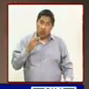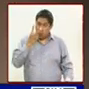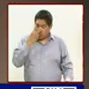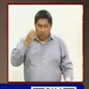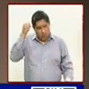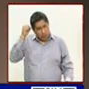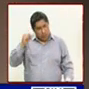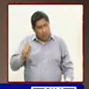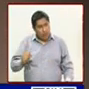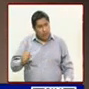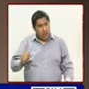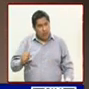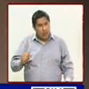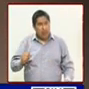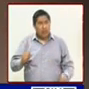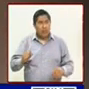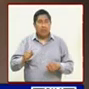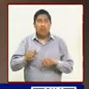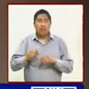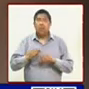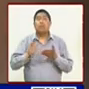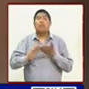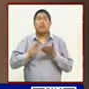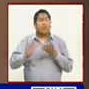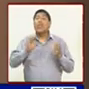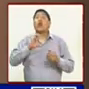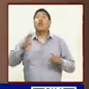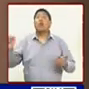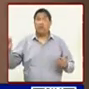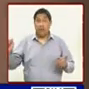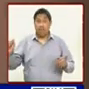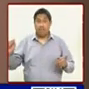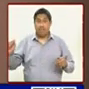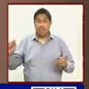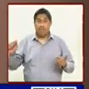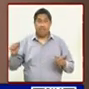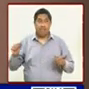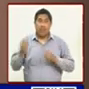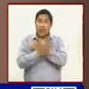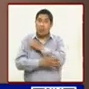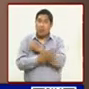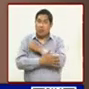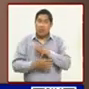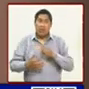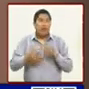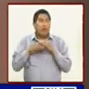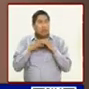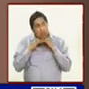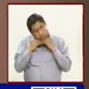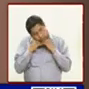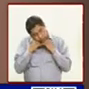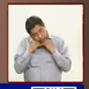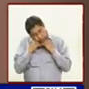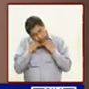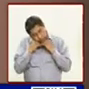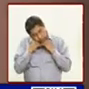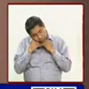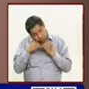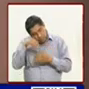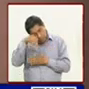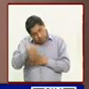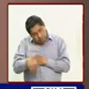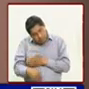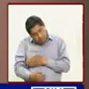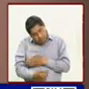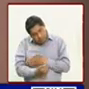provincia cercado del departamento de Cochabamba. A estas horas de la noche ya existen filas y los padres de familia pernoctarán toda la noche